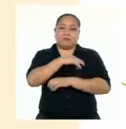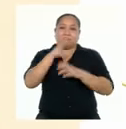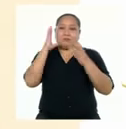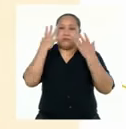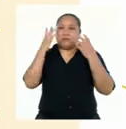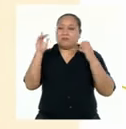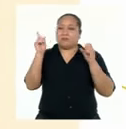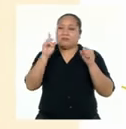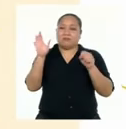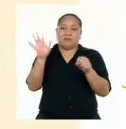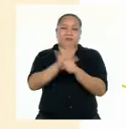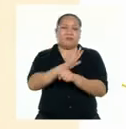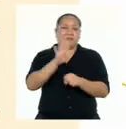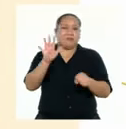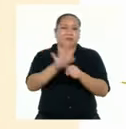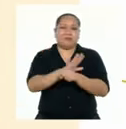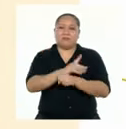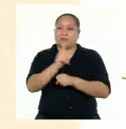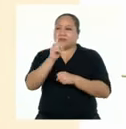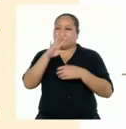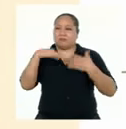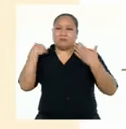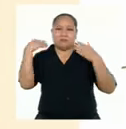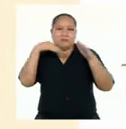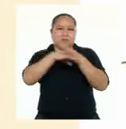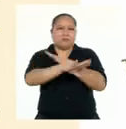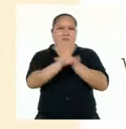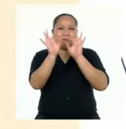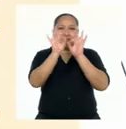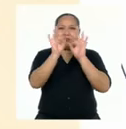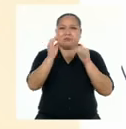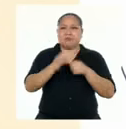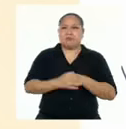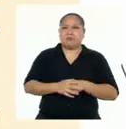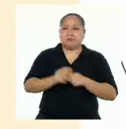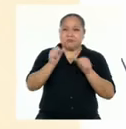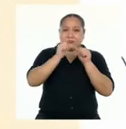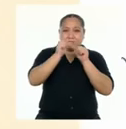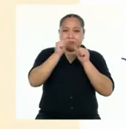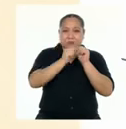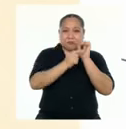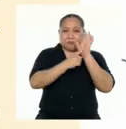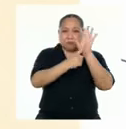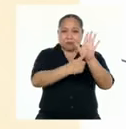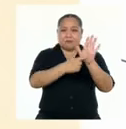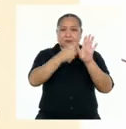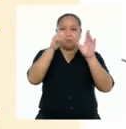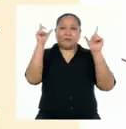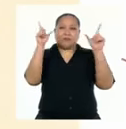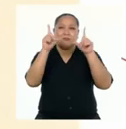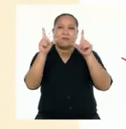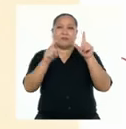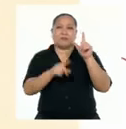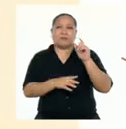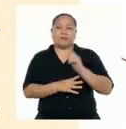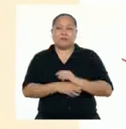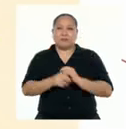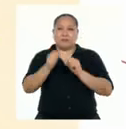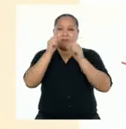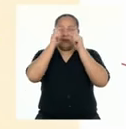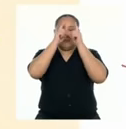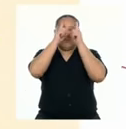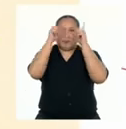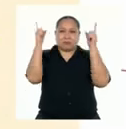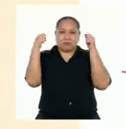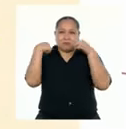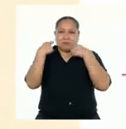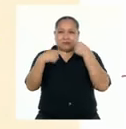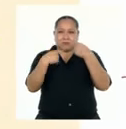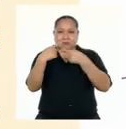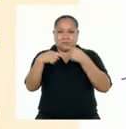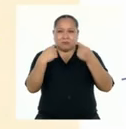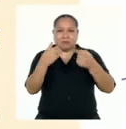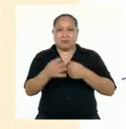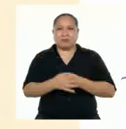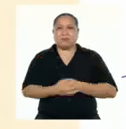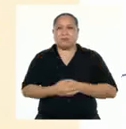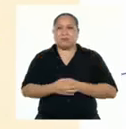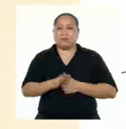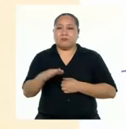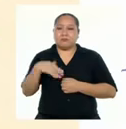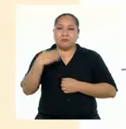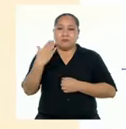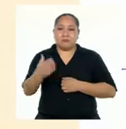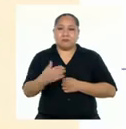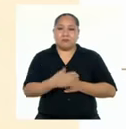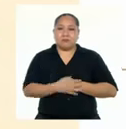ya no tener espacio para más personas. Las cifras que se reportaban en la tele eran más impactantes cada día.